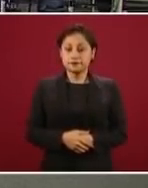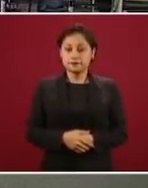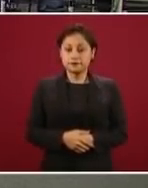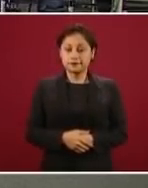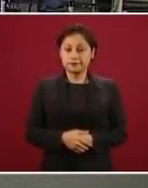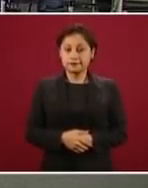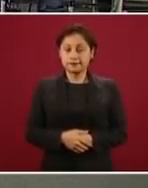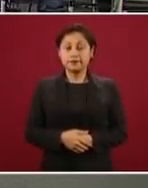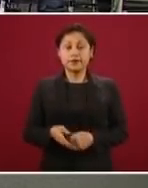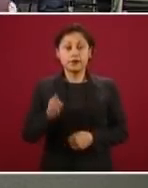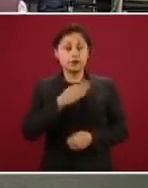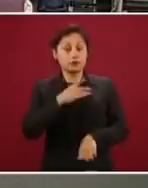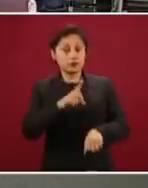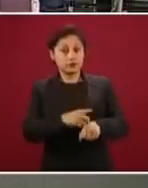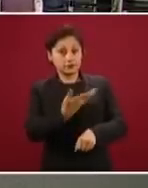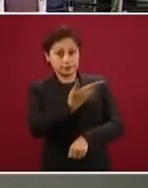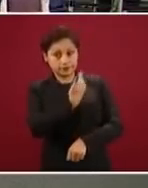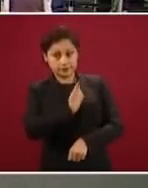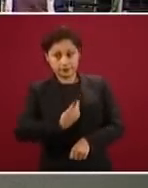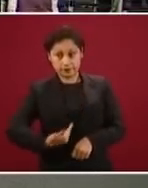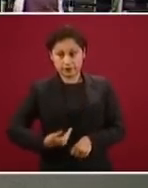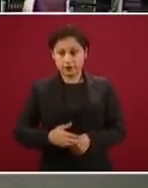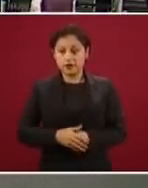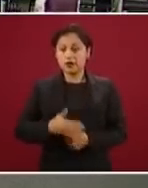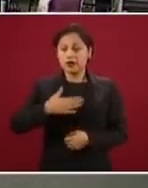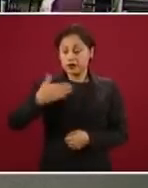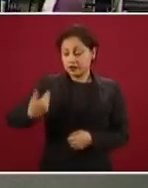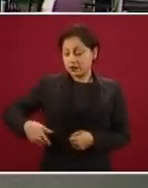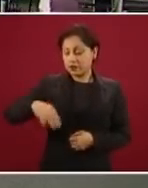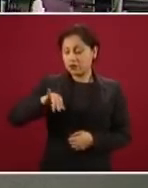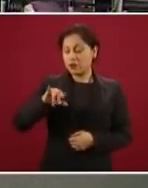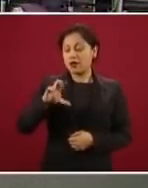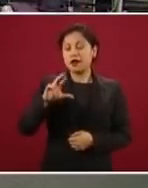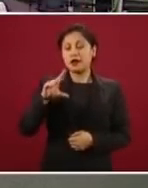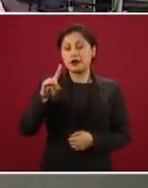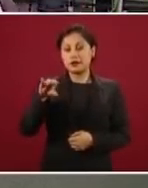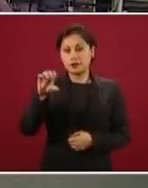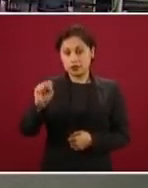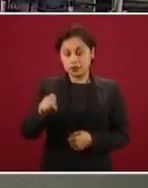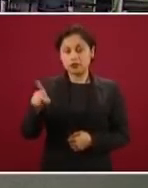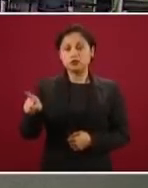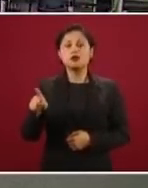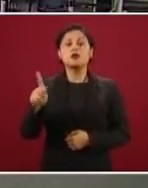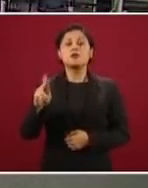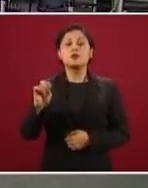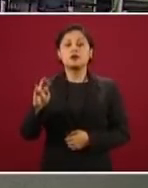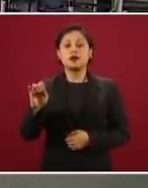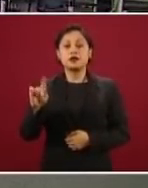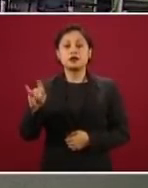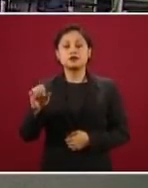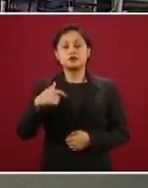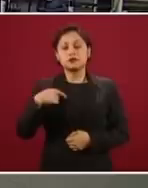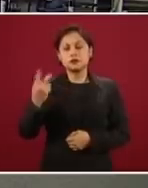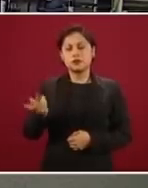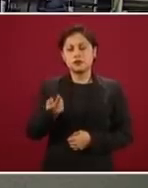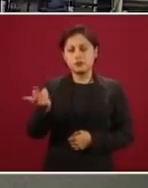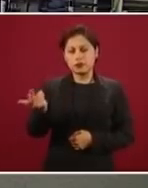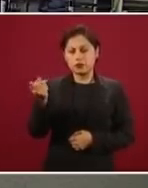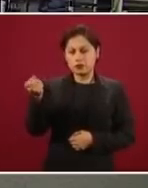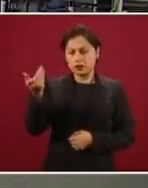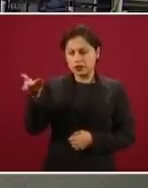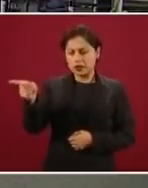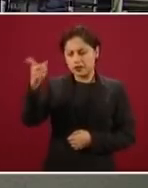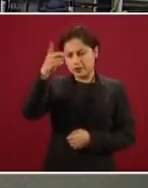sí buenos días señor presidente juan carlos machorro del portal expo al presidente de microsoft si pudiera ahondar un poco más